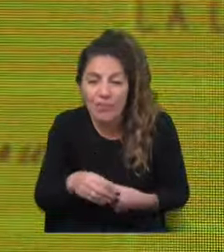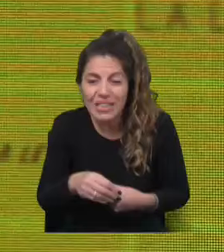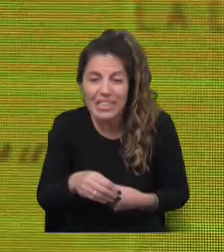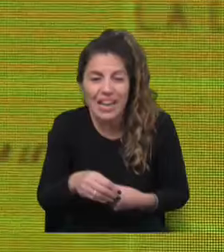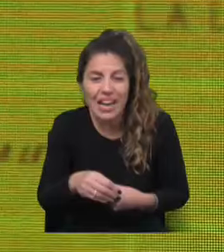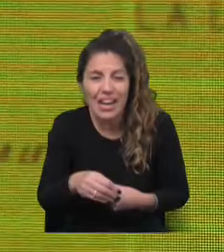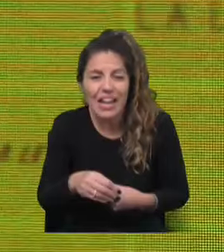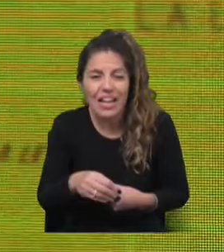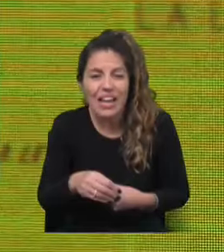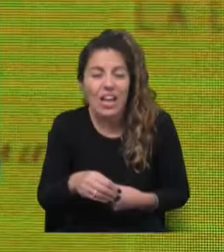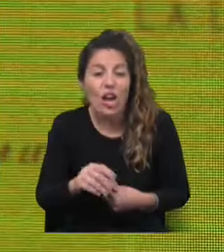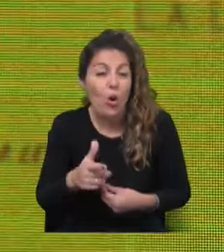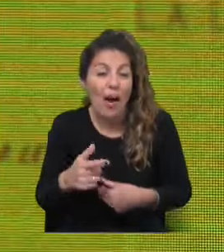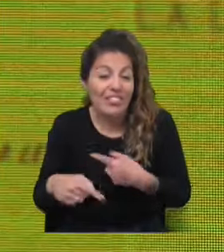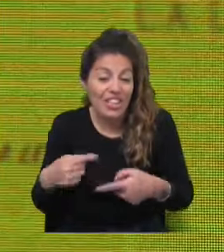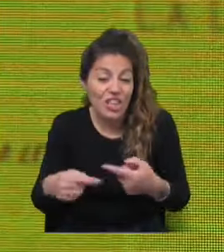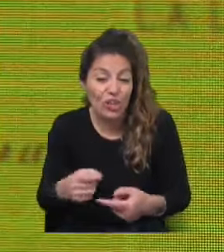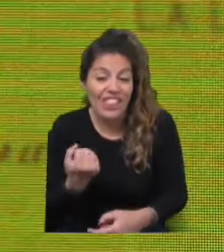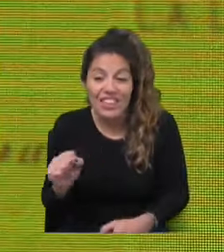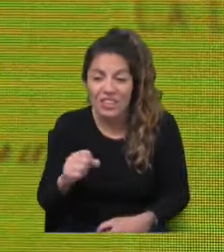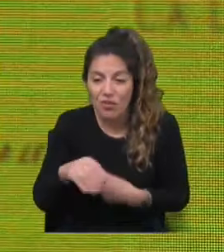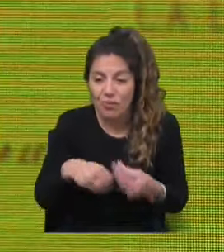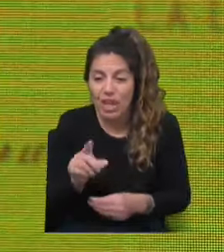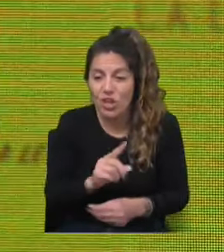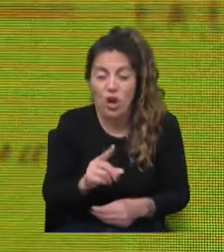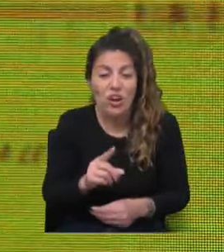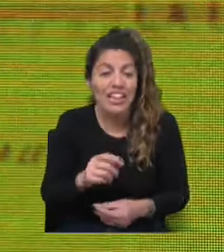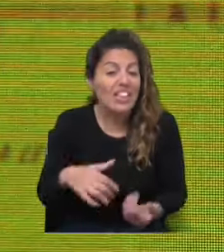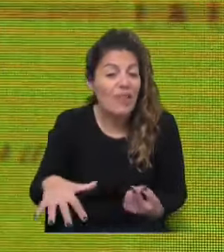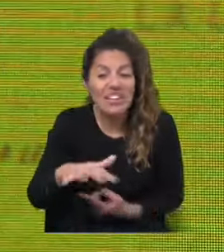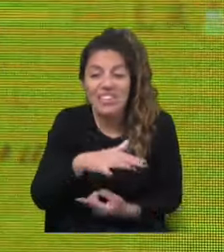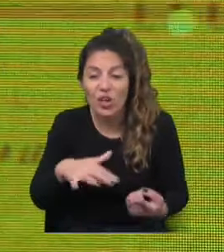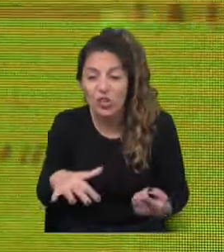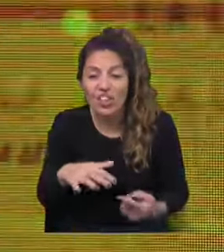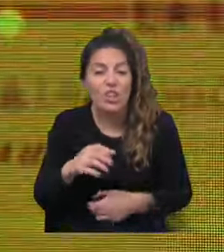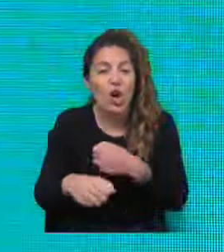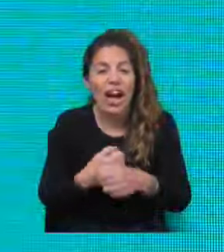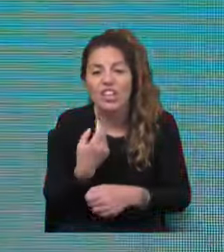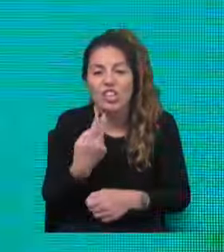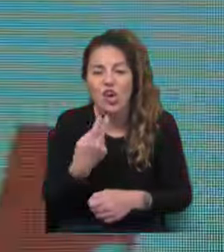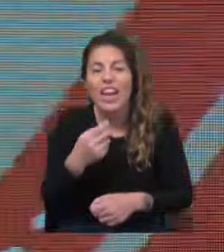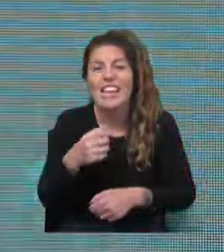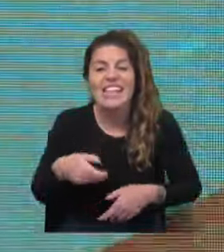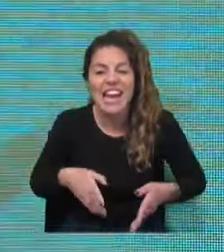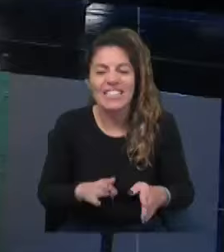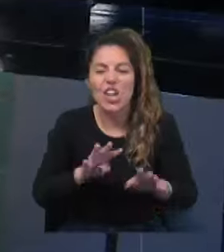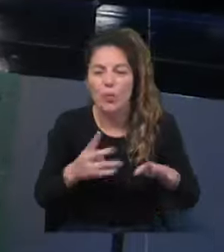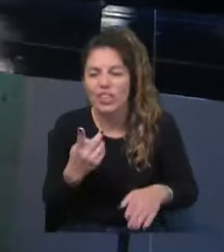hay una trayectoria delictiva familiar, sino que estaba en ese contexto, estamos hablando, él nació en el 91, estamos